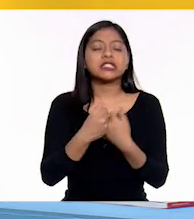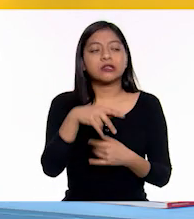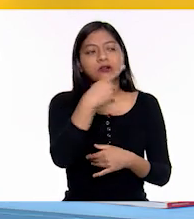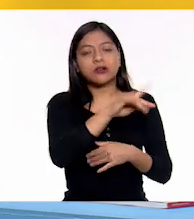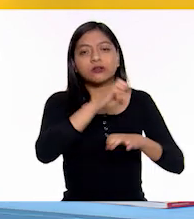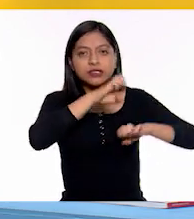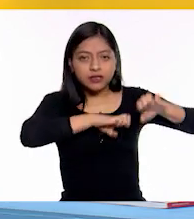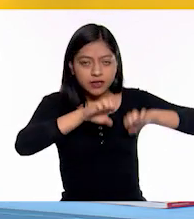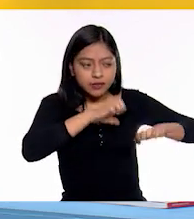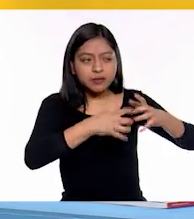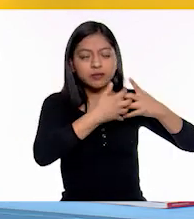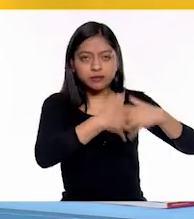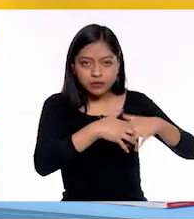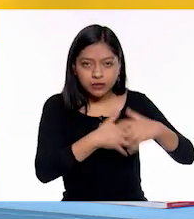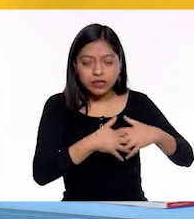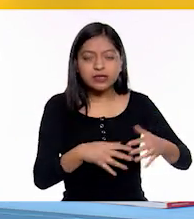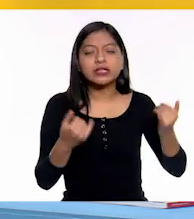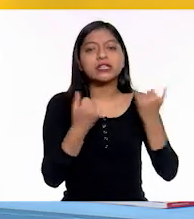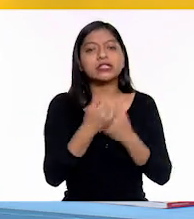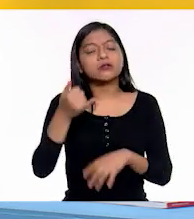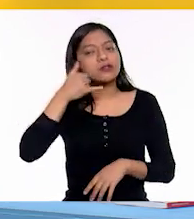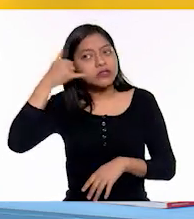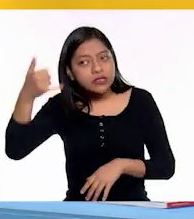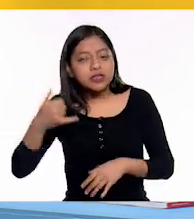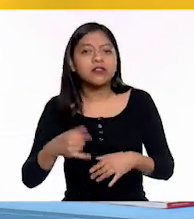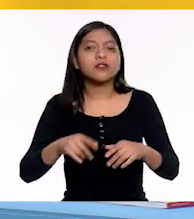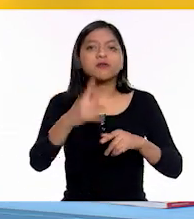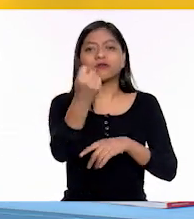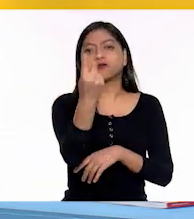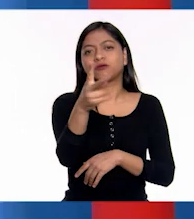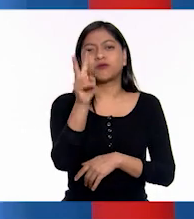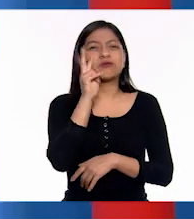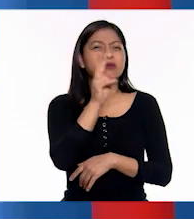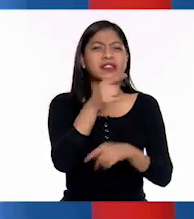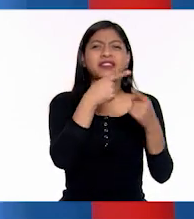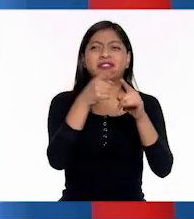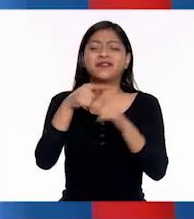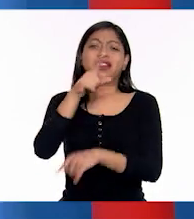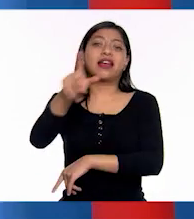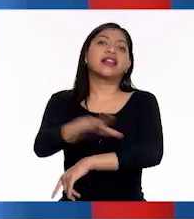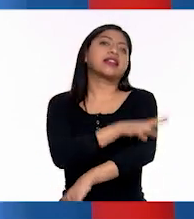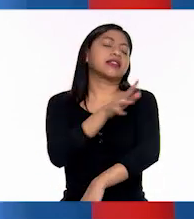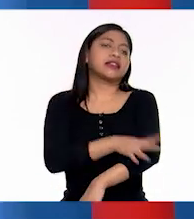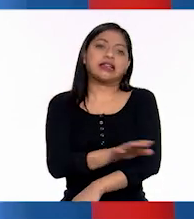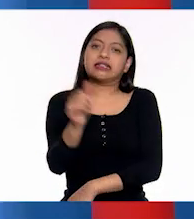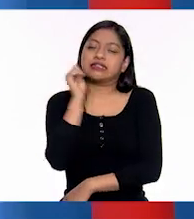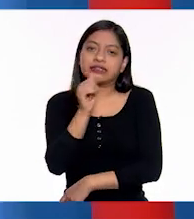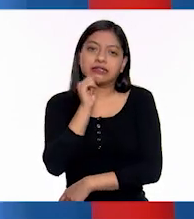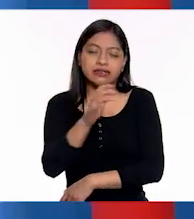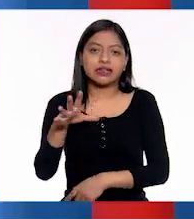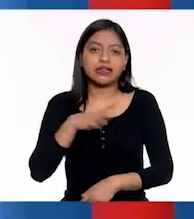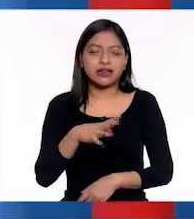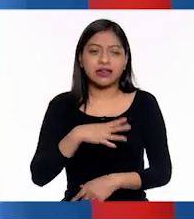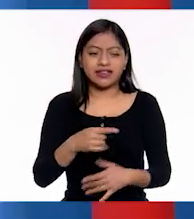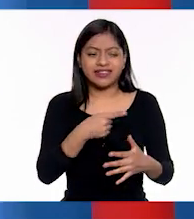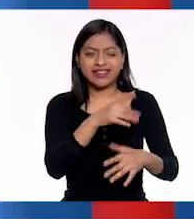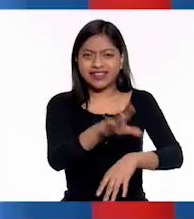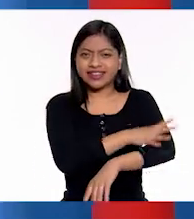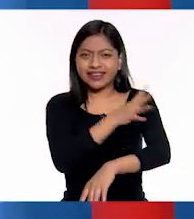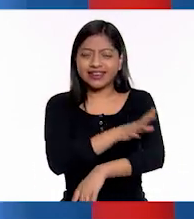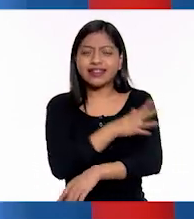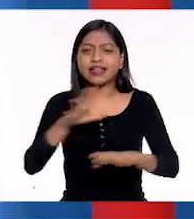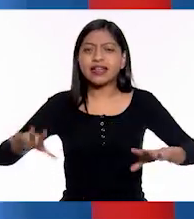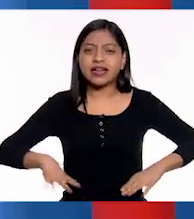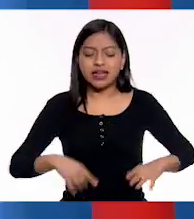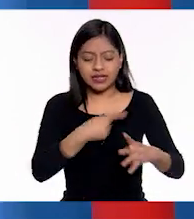los sistemas de comunicación como el teléfono y la televisión y... No, sí, la electricidad tiene una serie de características que la hacen